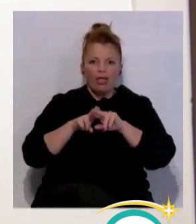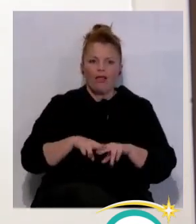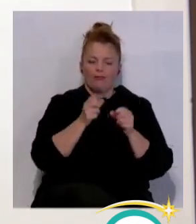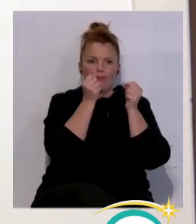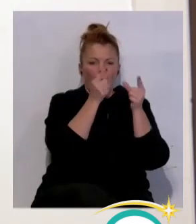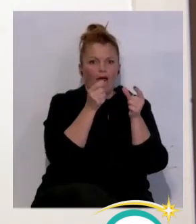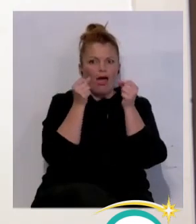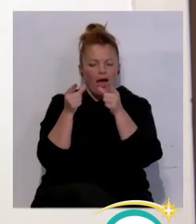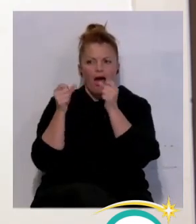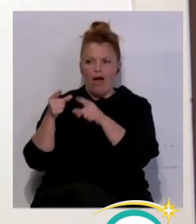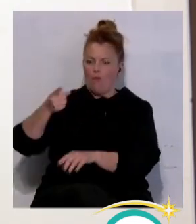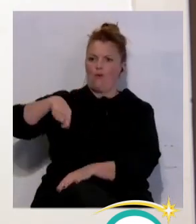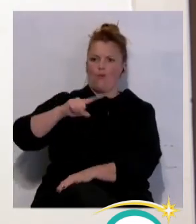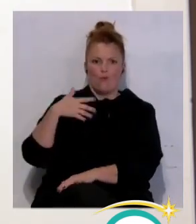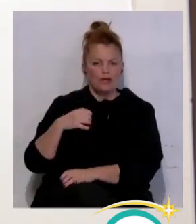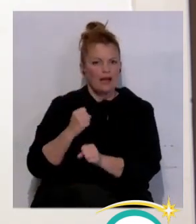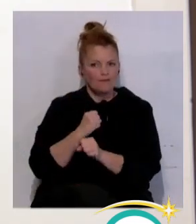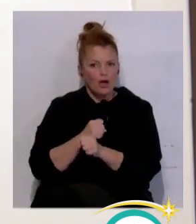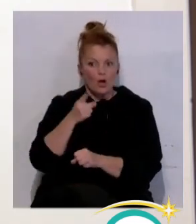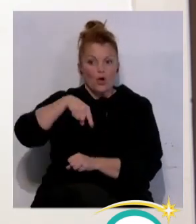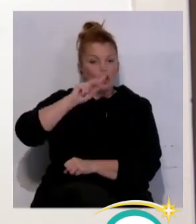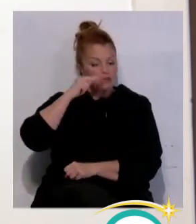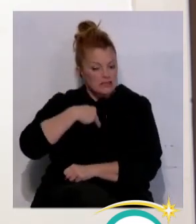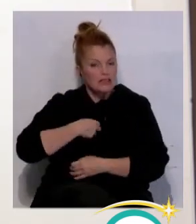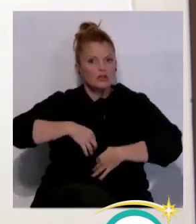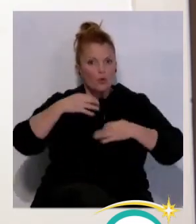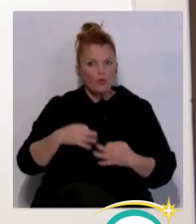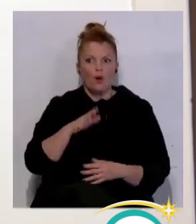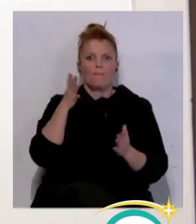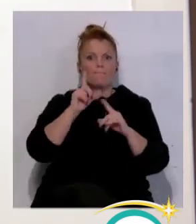porque ellos se sienten seguros y ellos están contentos